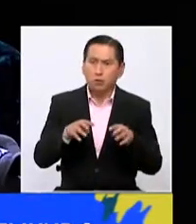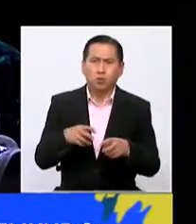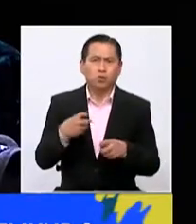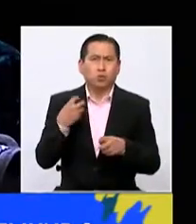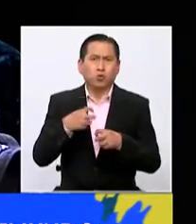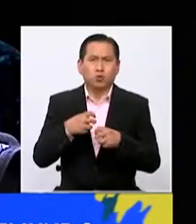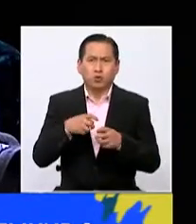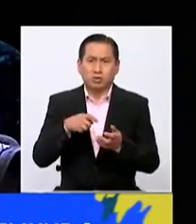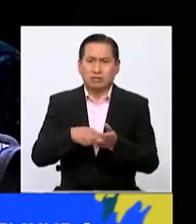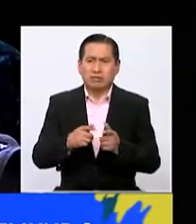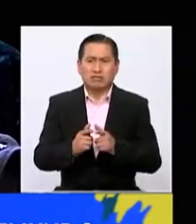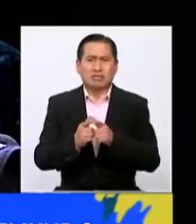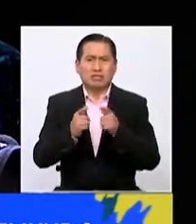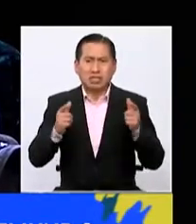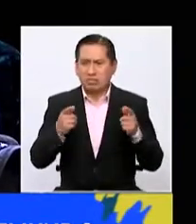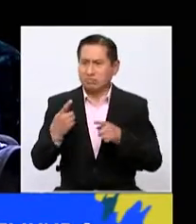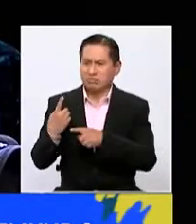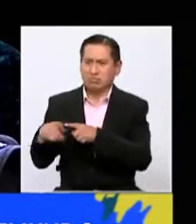esto.